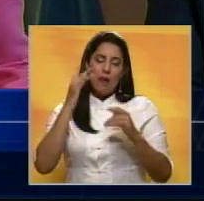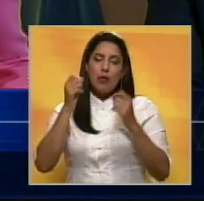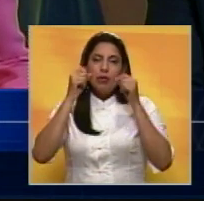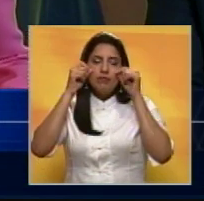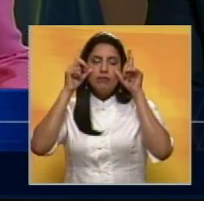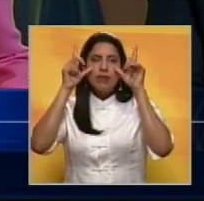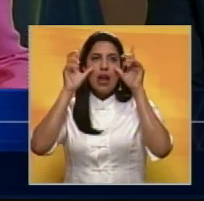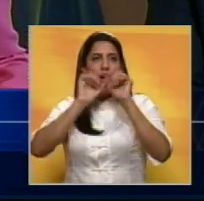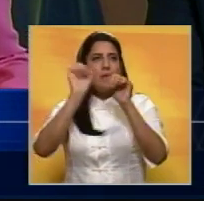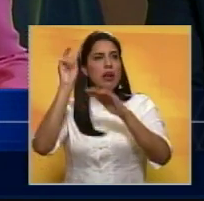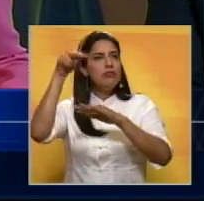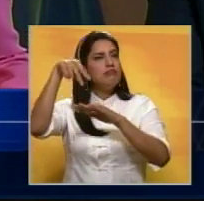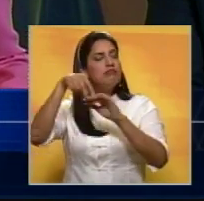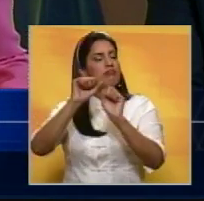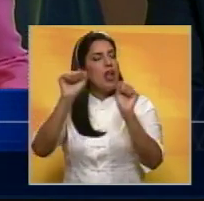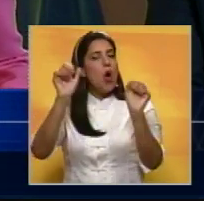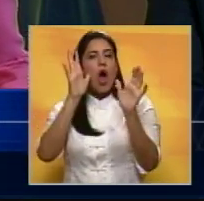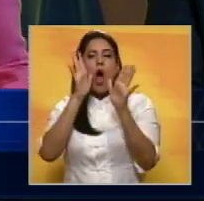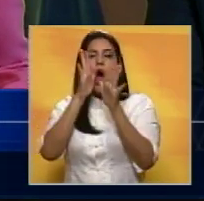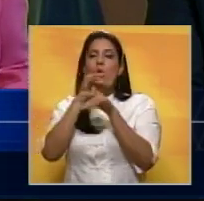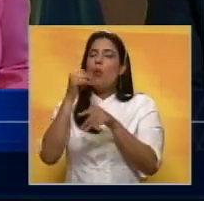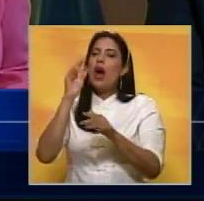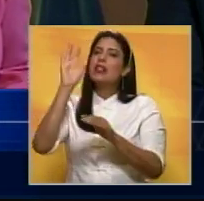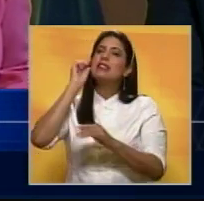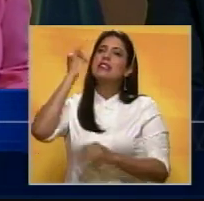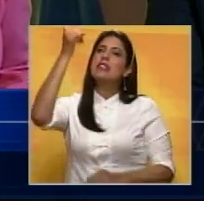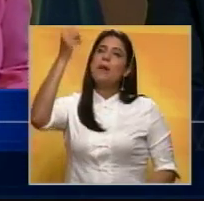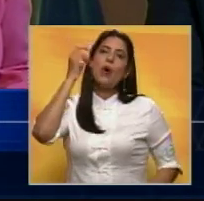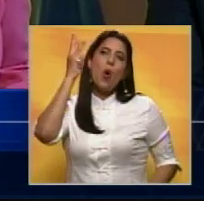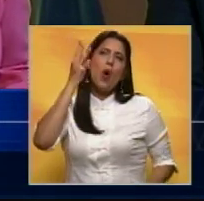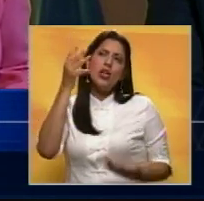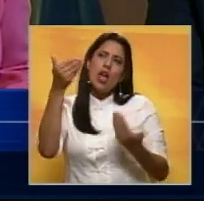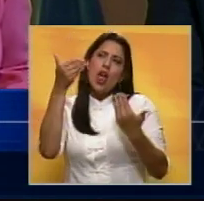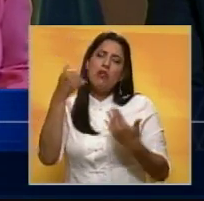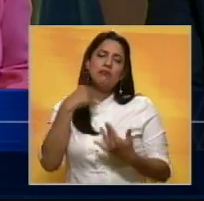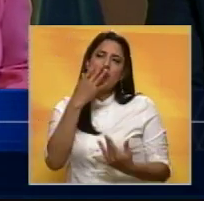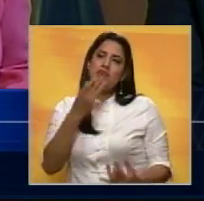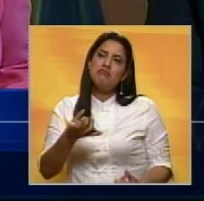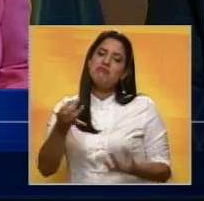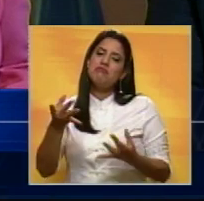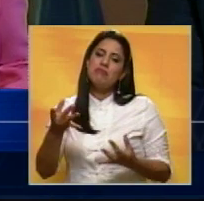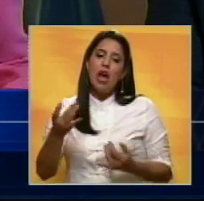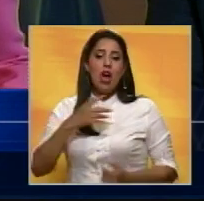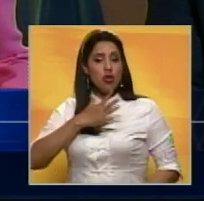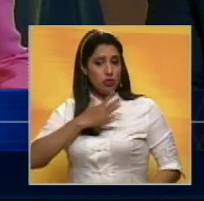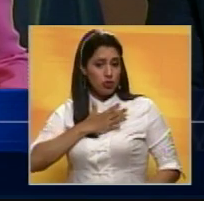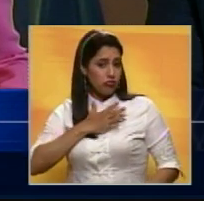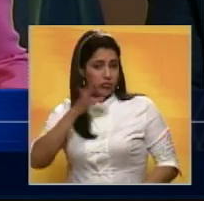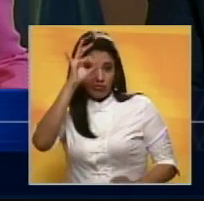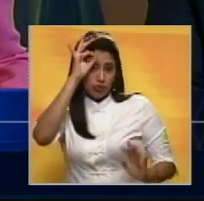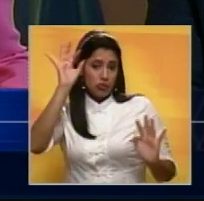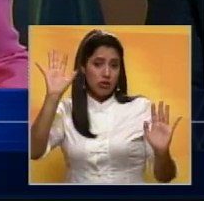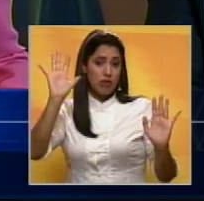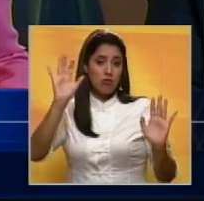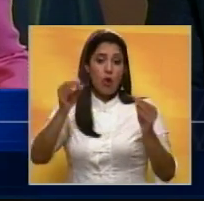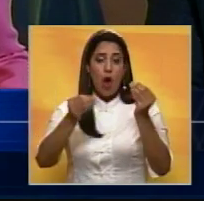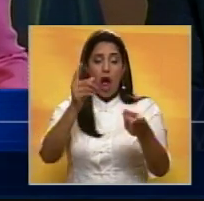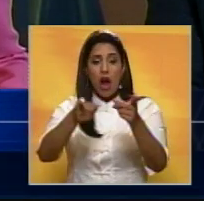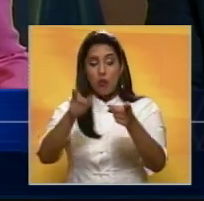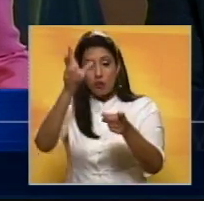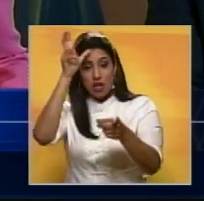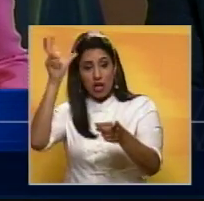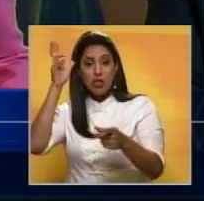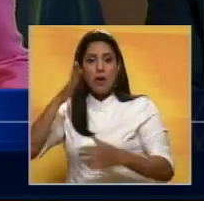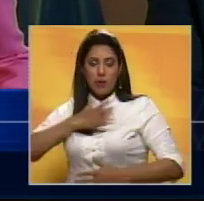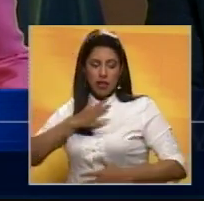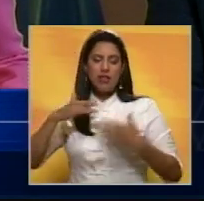abro los ojos toda la mañana, no tengo que llamar a Washington para que me digan qué hacer. Yo no sé cómo hacen algunos